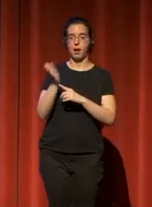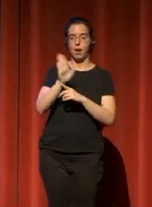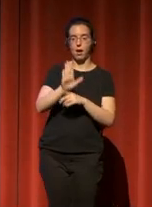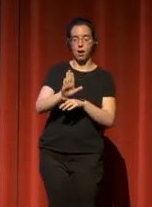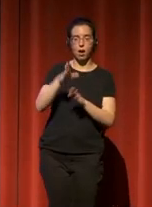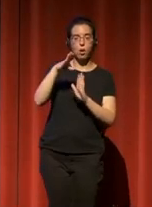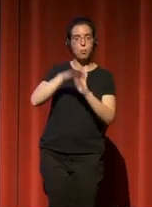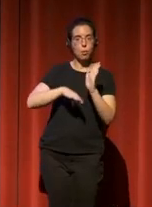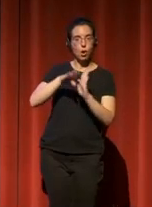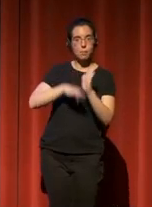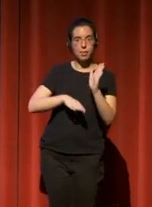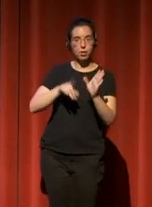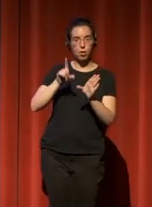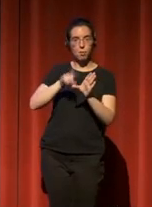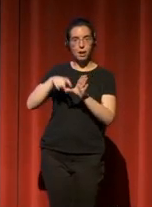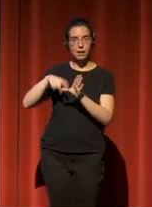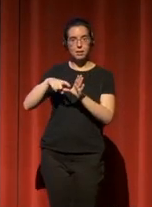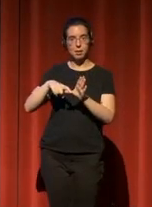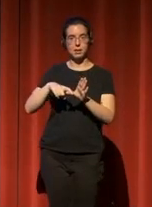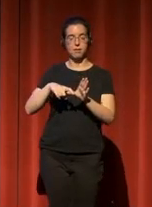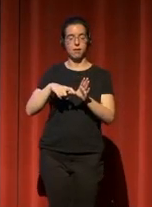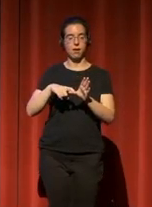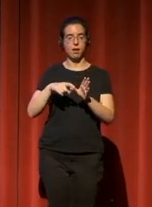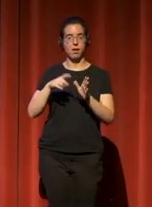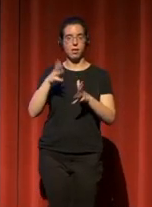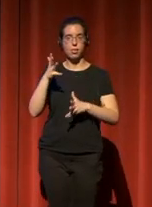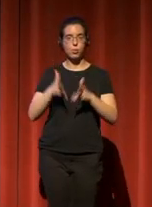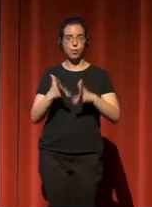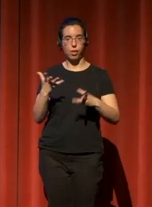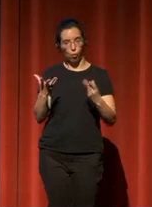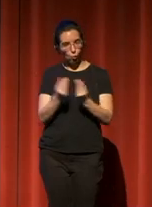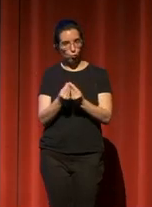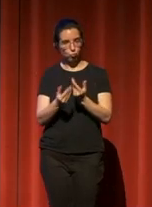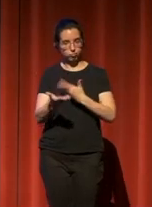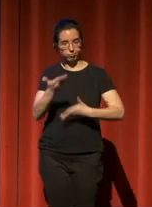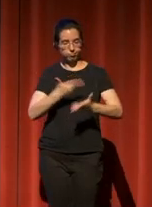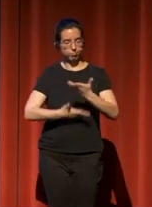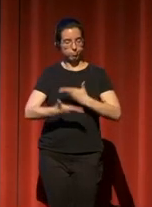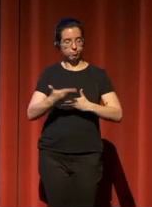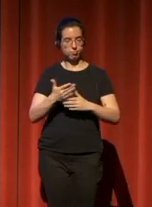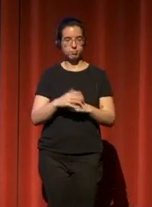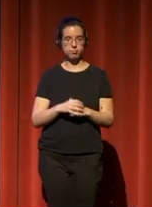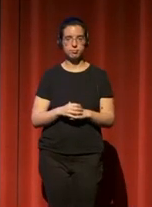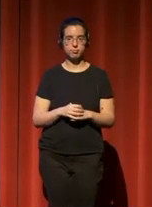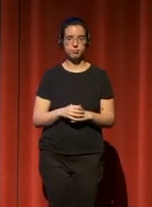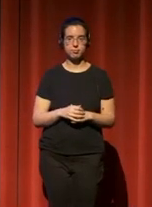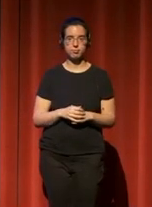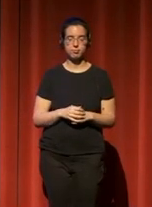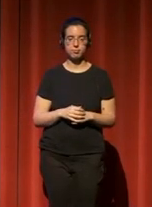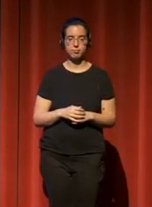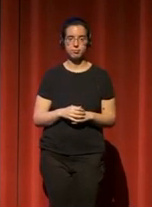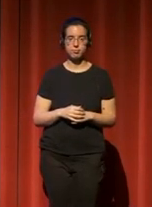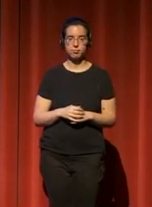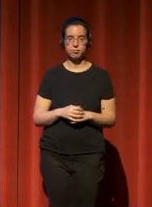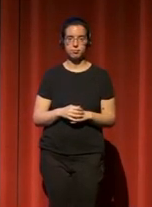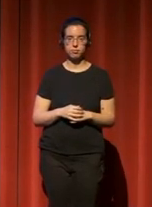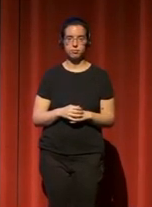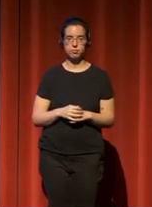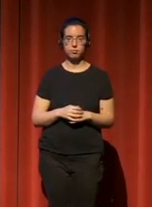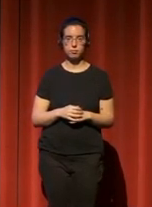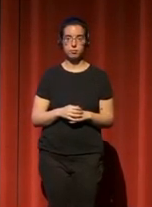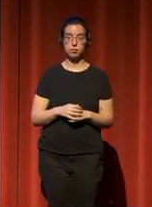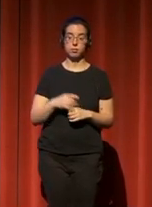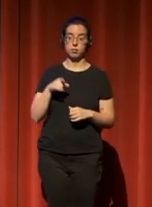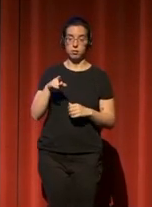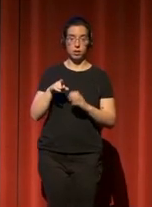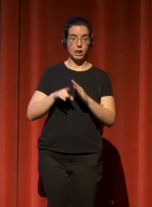participada participativa junto a la ciudadanía eh de la de la biblioteca eh que se